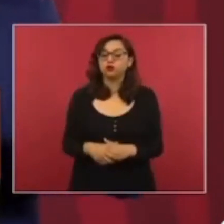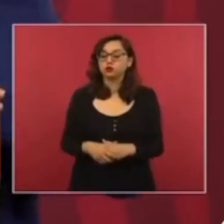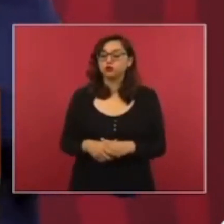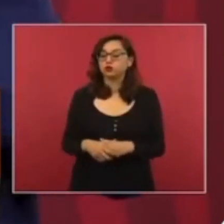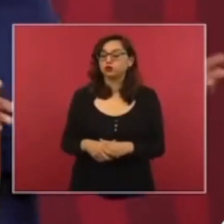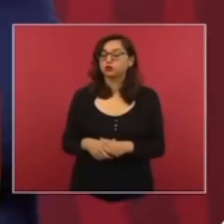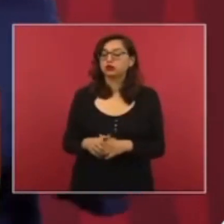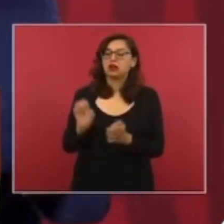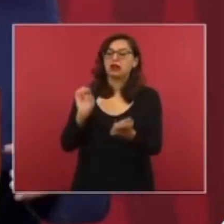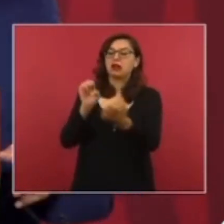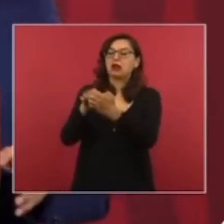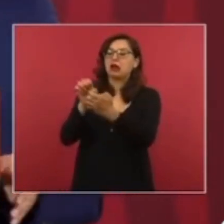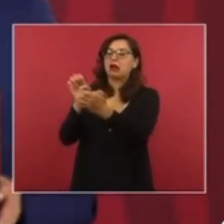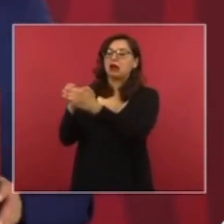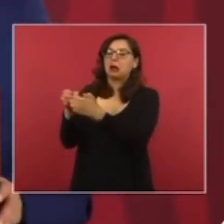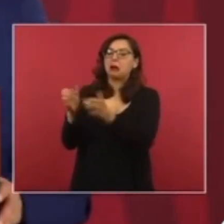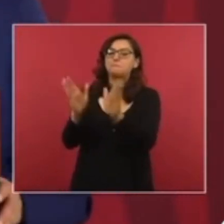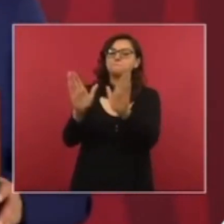engañan